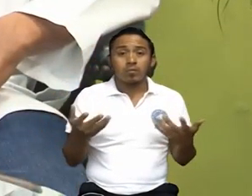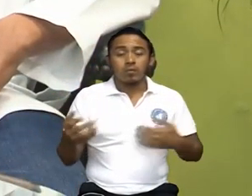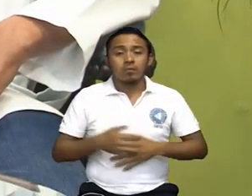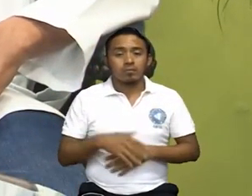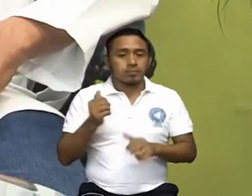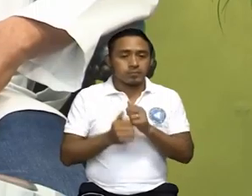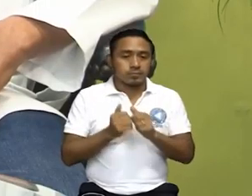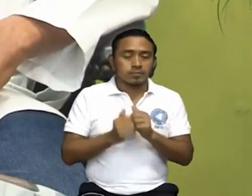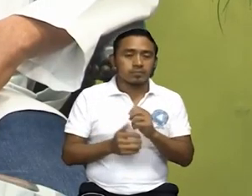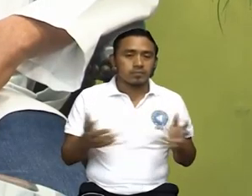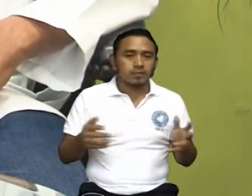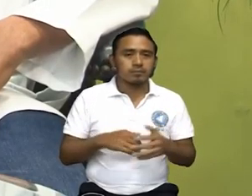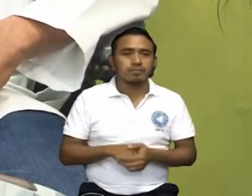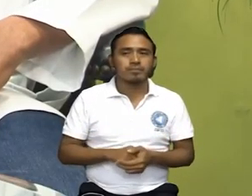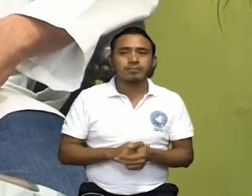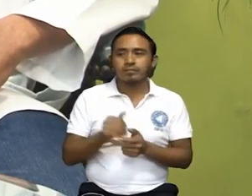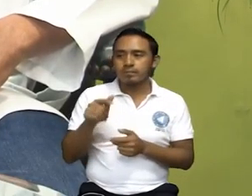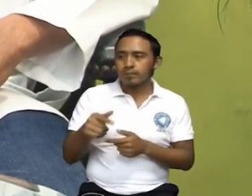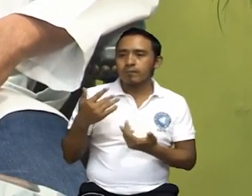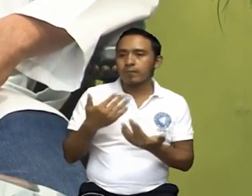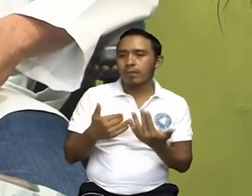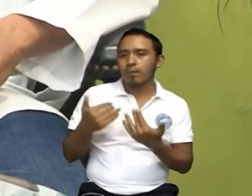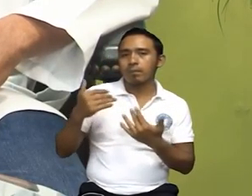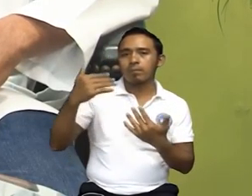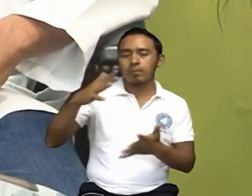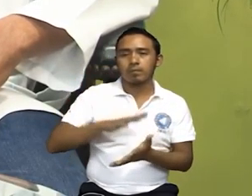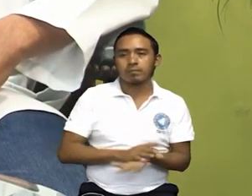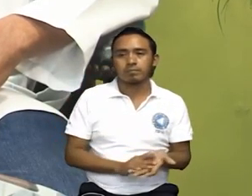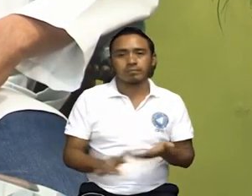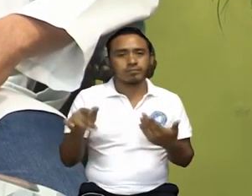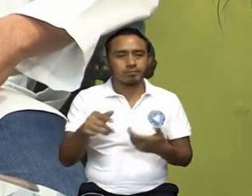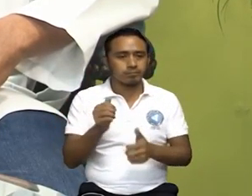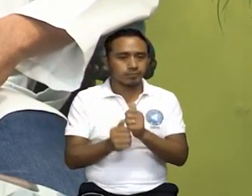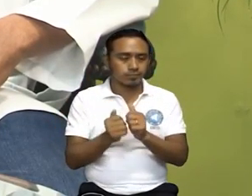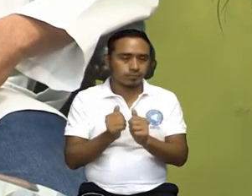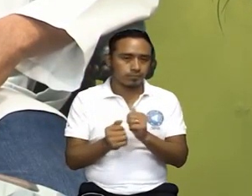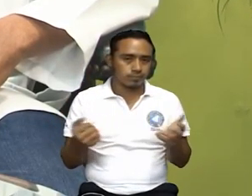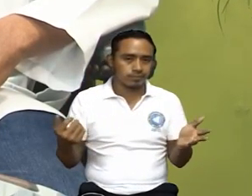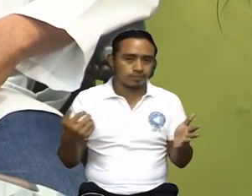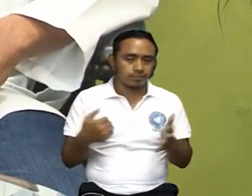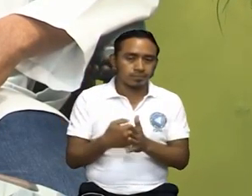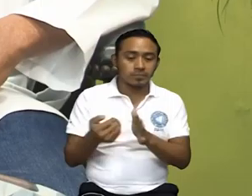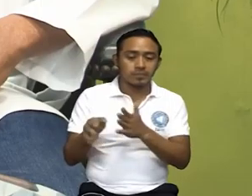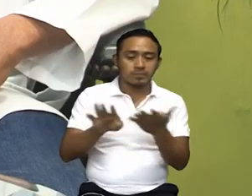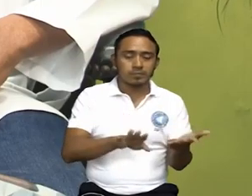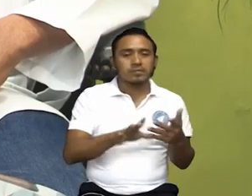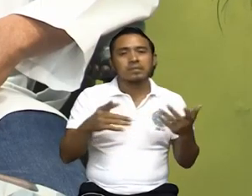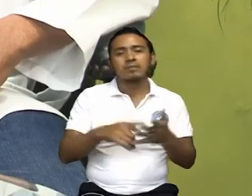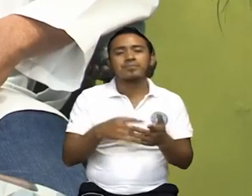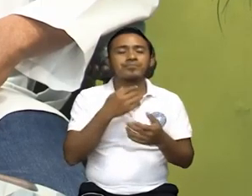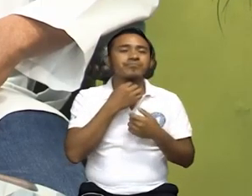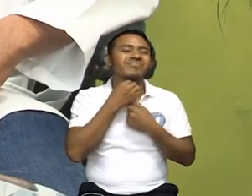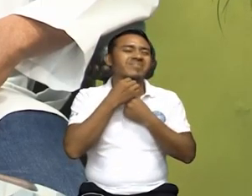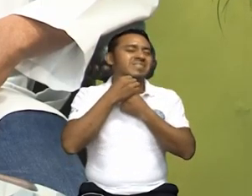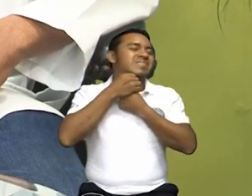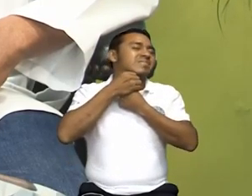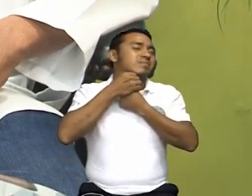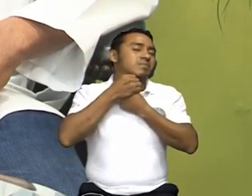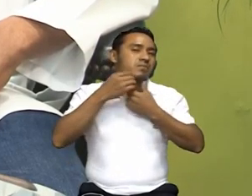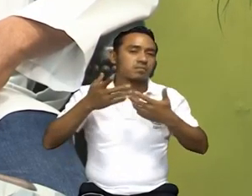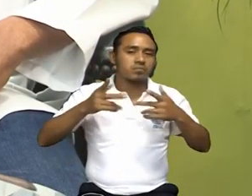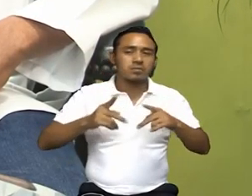en riesgo y que ese riesgo aumenta y puede provocar un accidente que pues, puede llevar a la muerte. Claro. Uno de ellos es el atragantamiento. Imagínese.